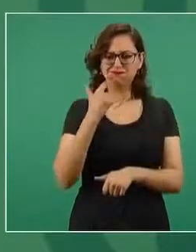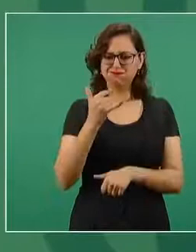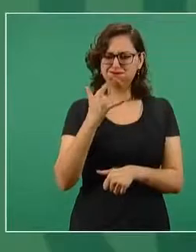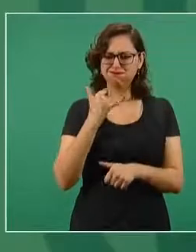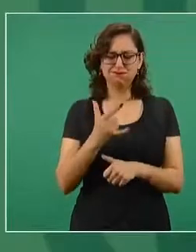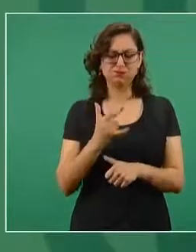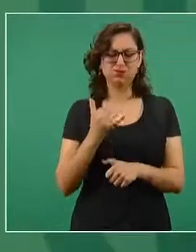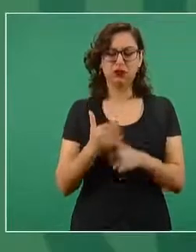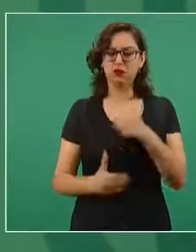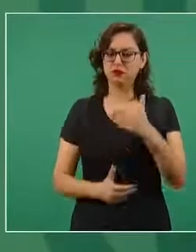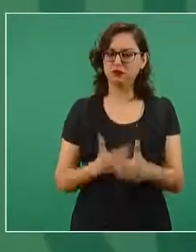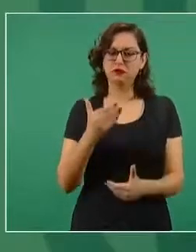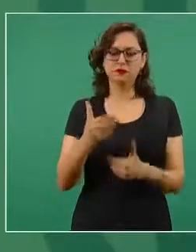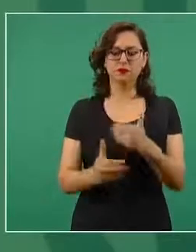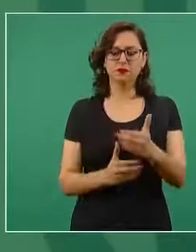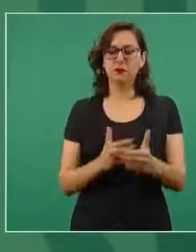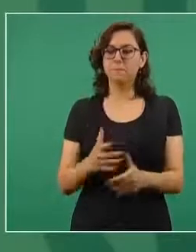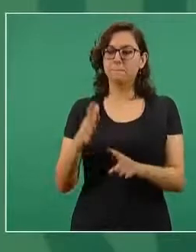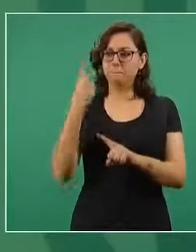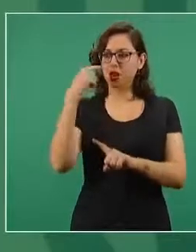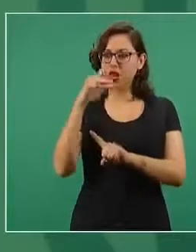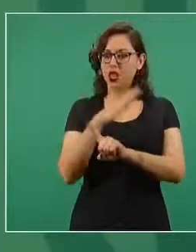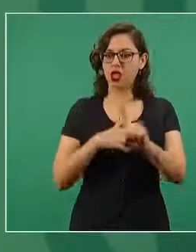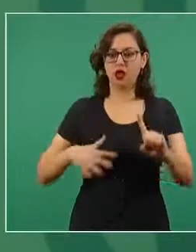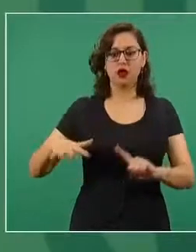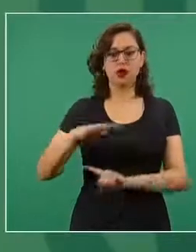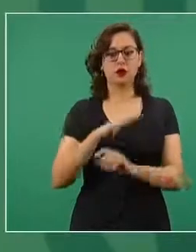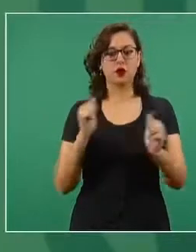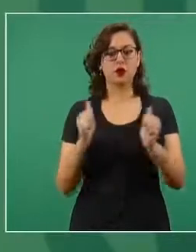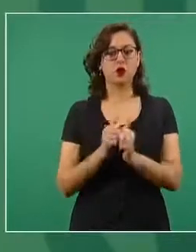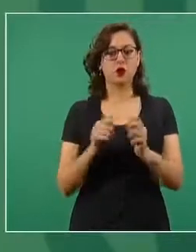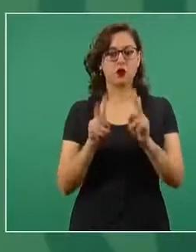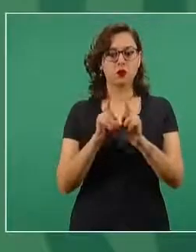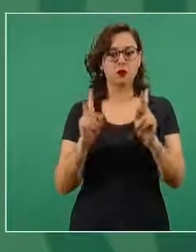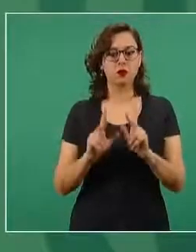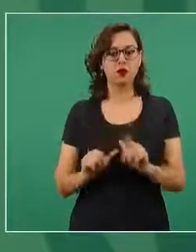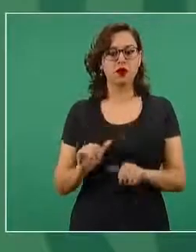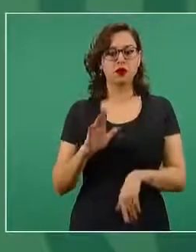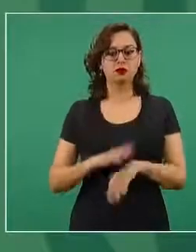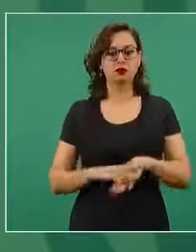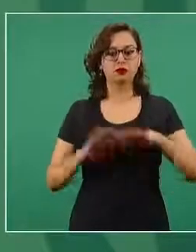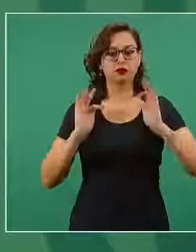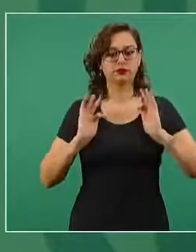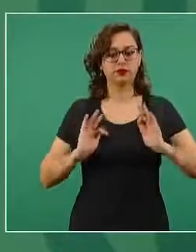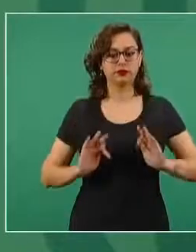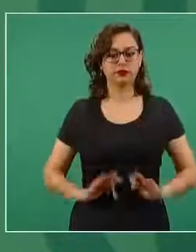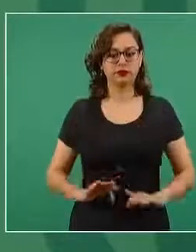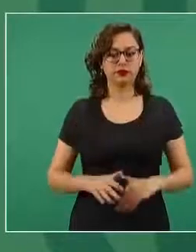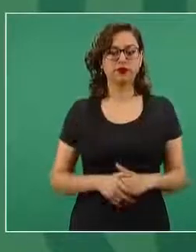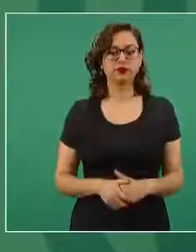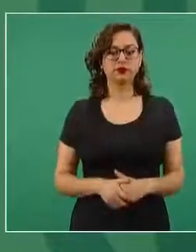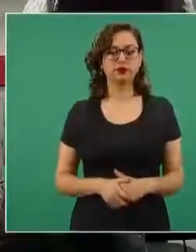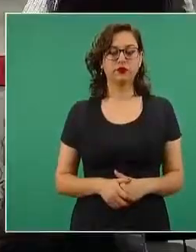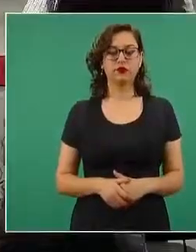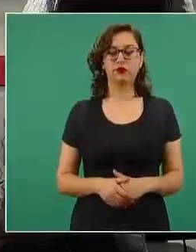para garantizar la paz y la tranquilidad. Ahora que fui al Istmo,